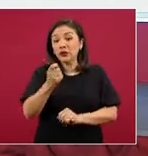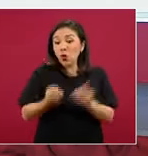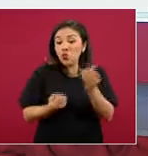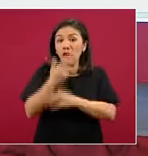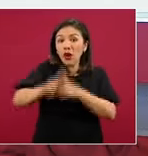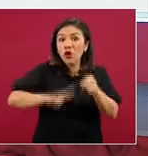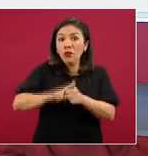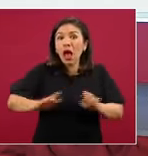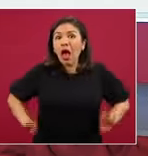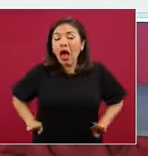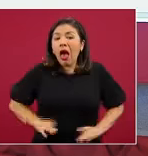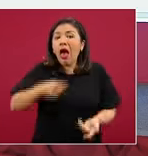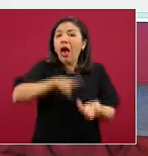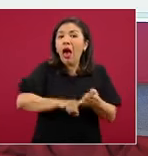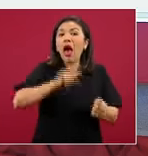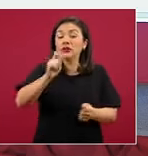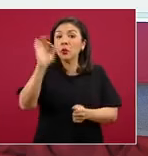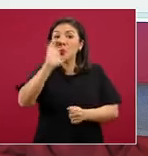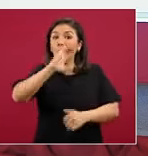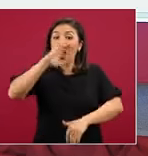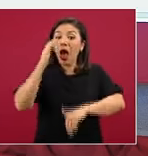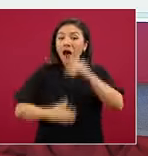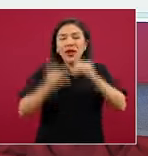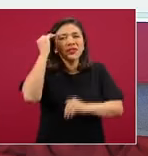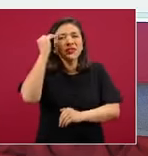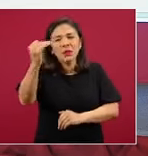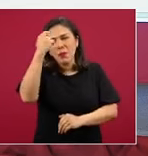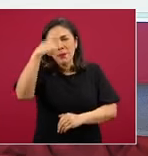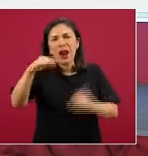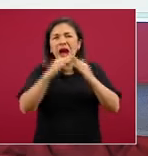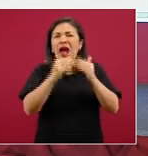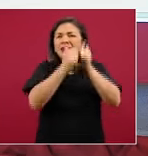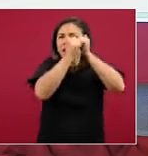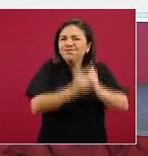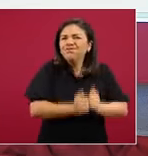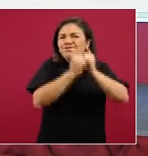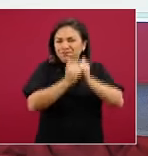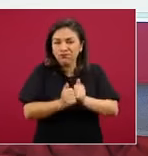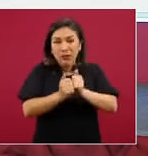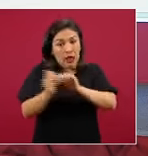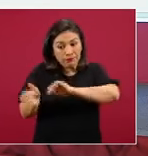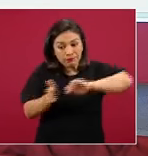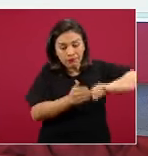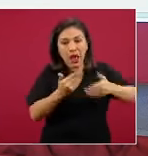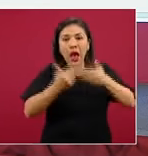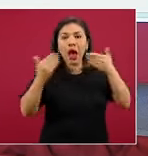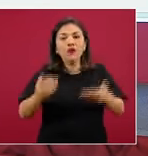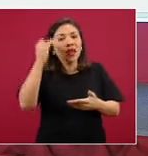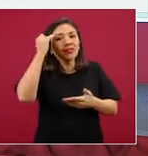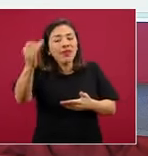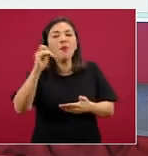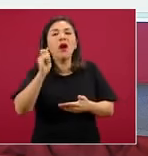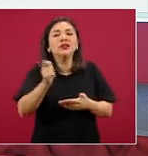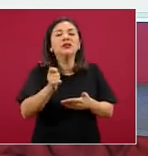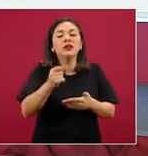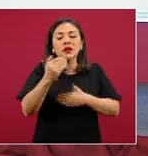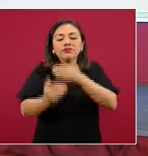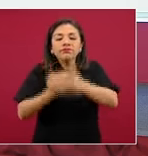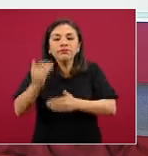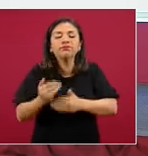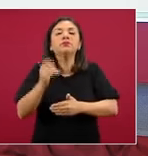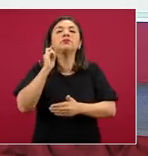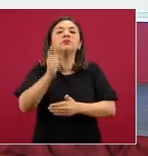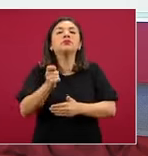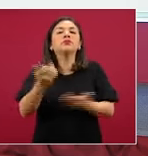normalidad implica, una vez terminada la Jornada Nacional de Sana Distancia, pasamos a este periodo en el que de